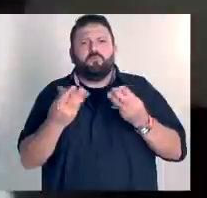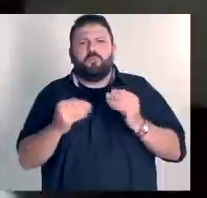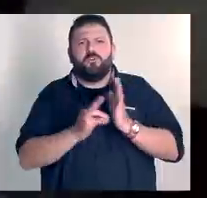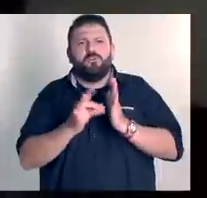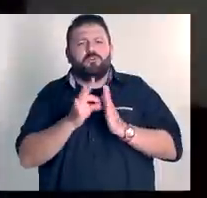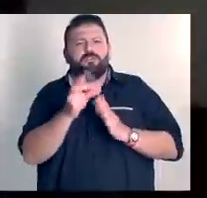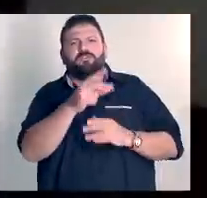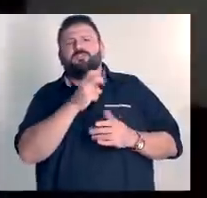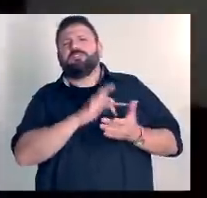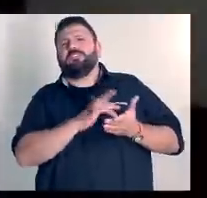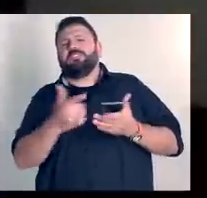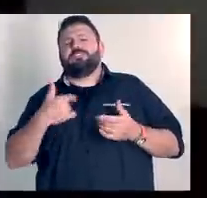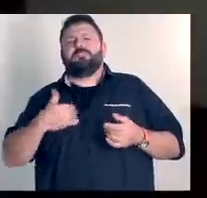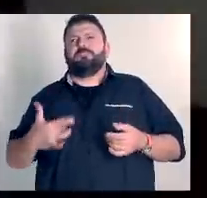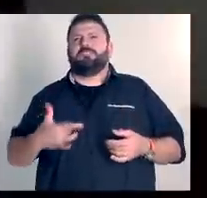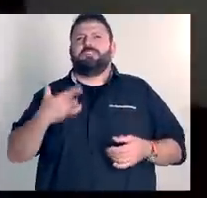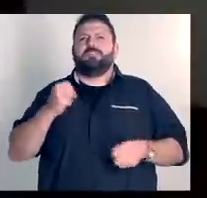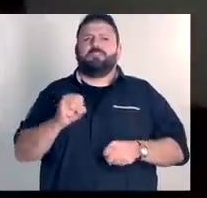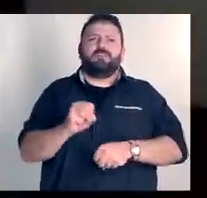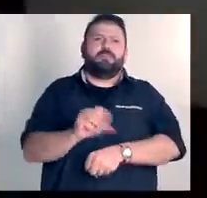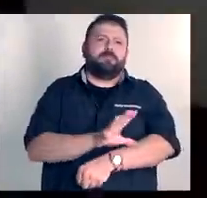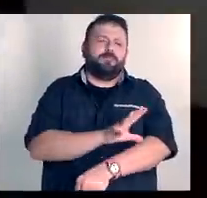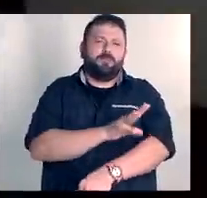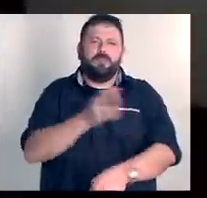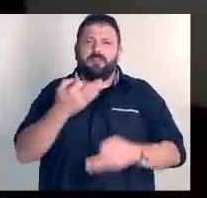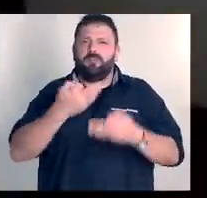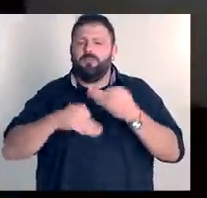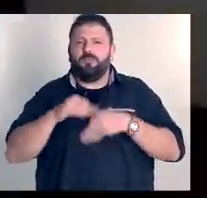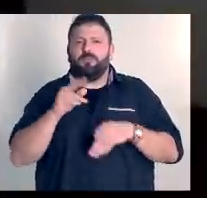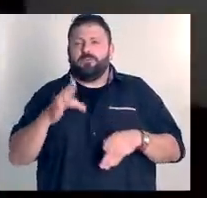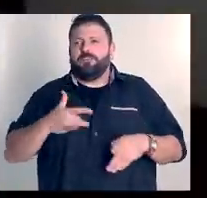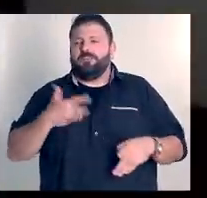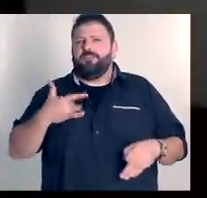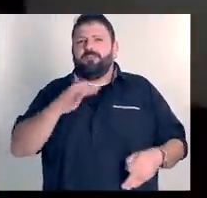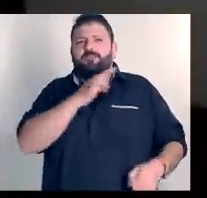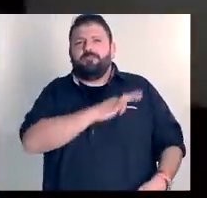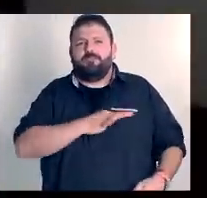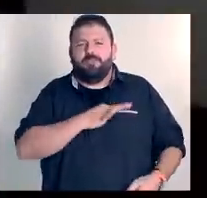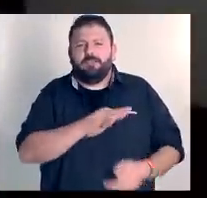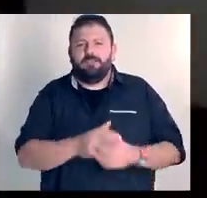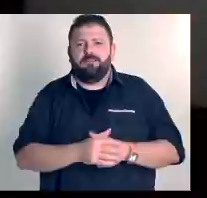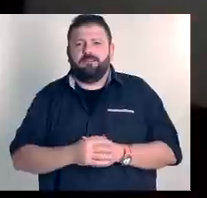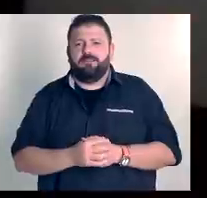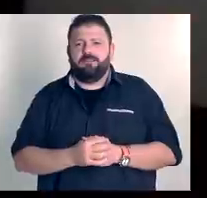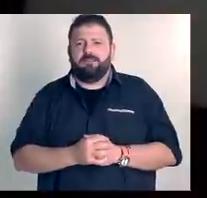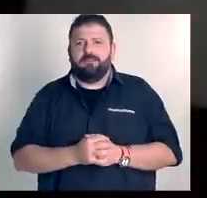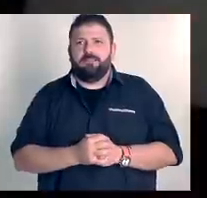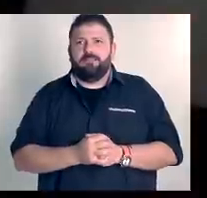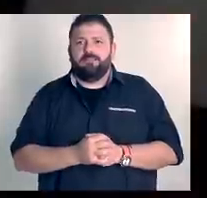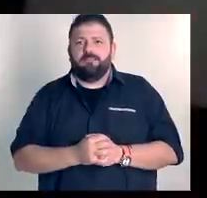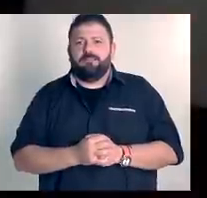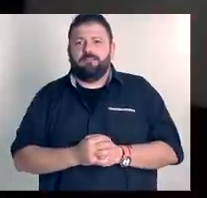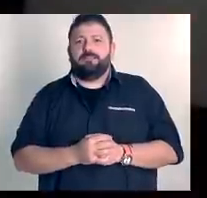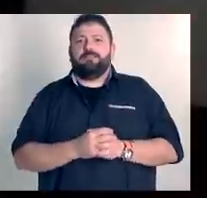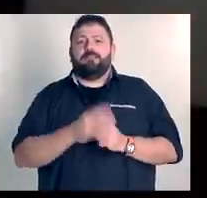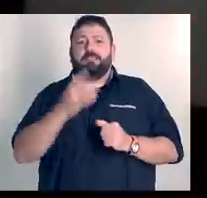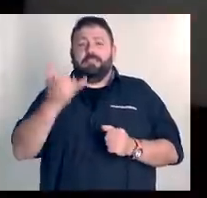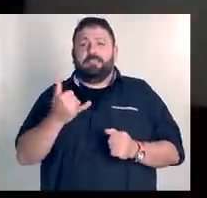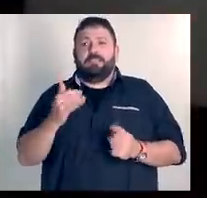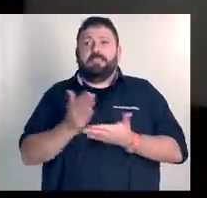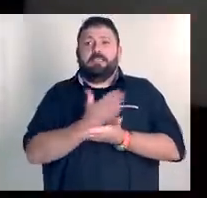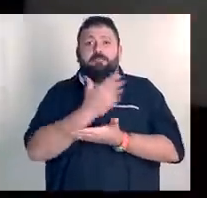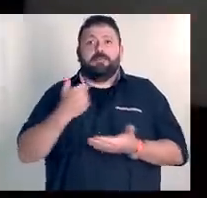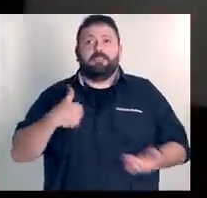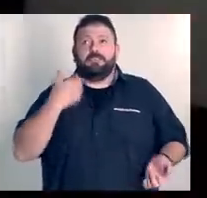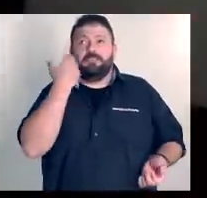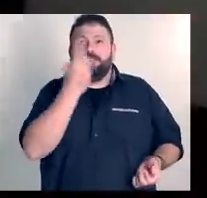algo que te vas a aplaudir, es algo que te va a hacer sentir vibrar. experimentar. Además, quiero decirte algo